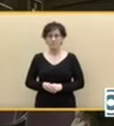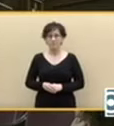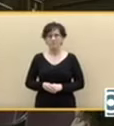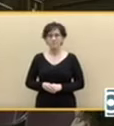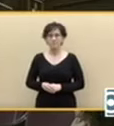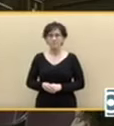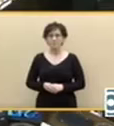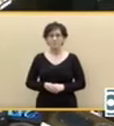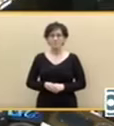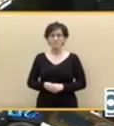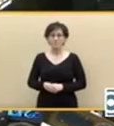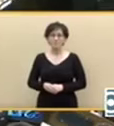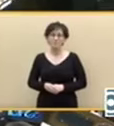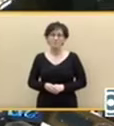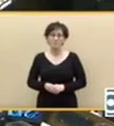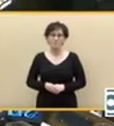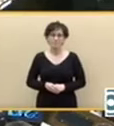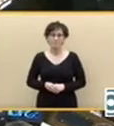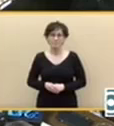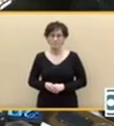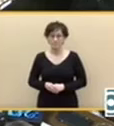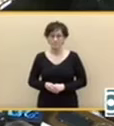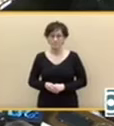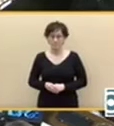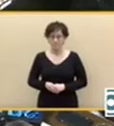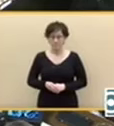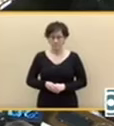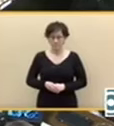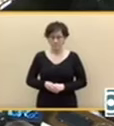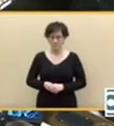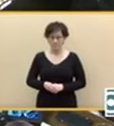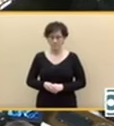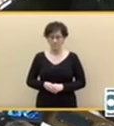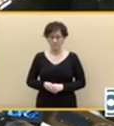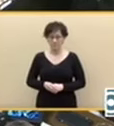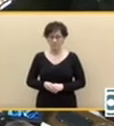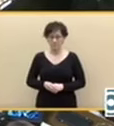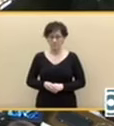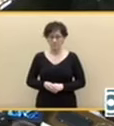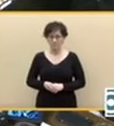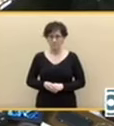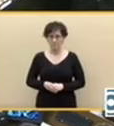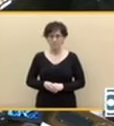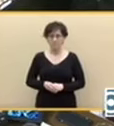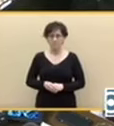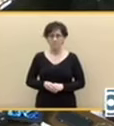Carriquiri. Pero viene a plantear la batalla. Si ya quiere batalla desde el minuto uno, es que viene a la batalla. Vamos a ver.